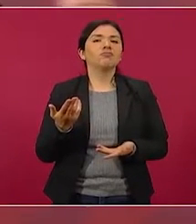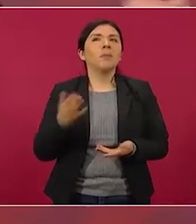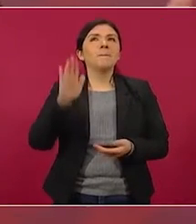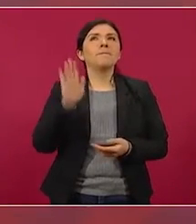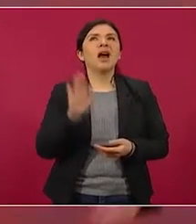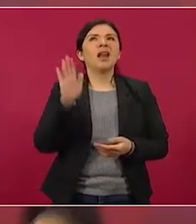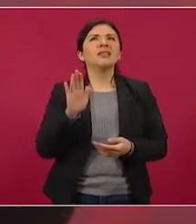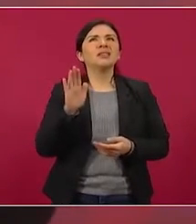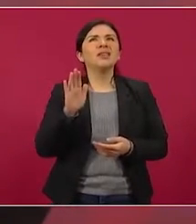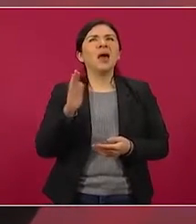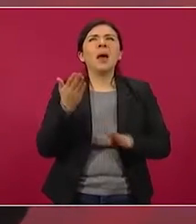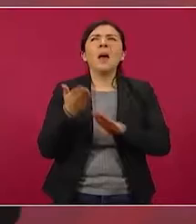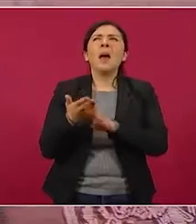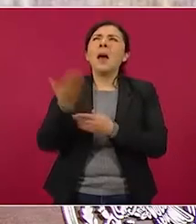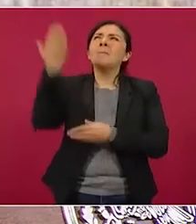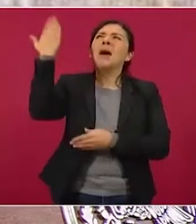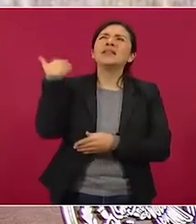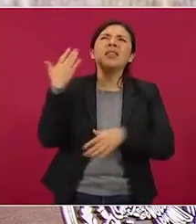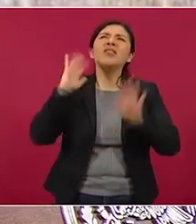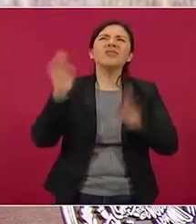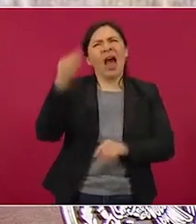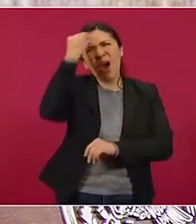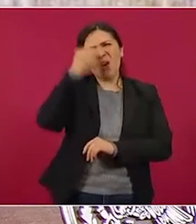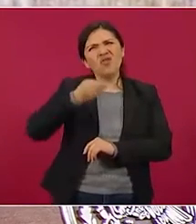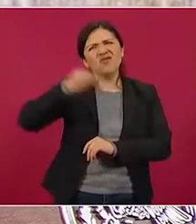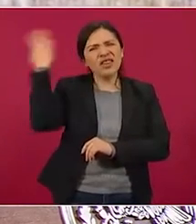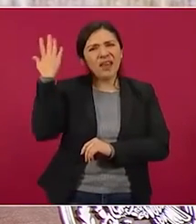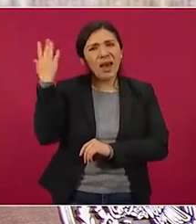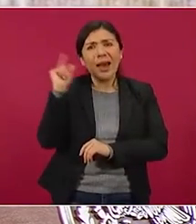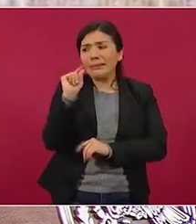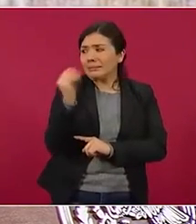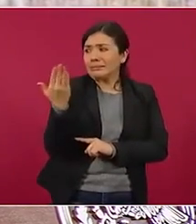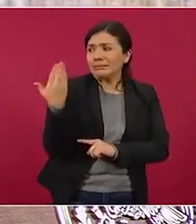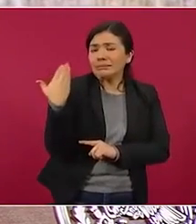olvidar estas cosas, ¿no?, que acaban de pasar